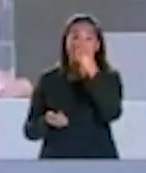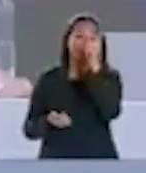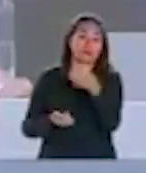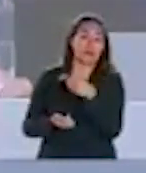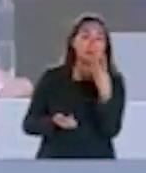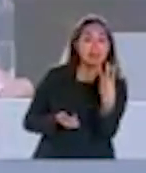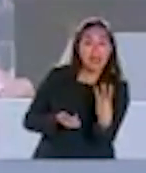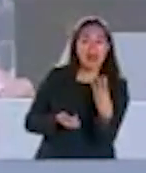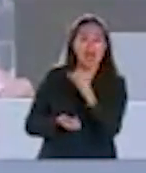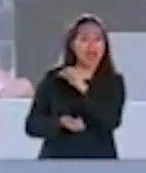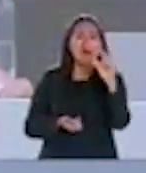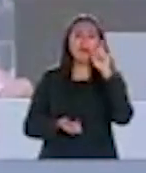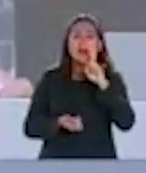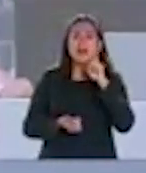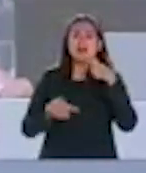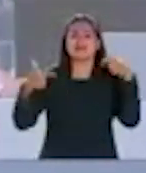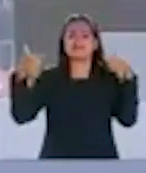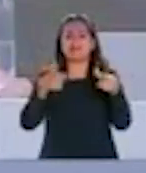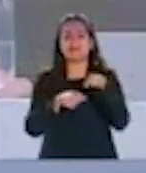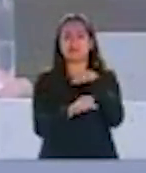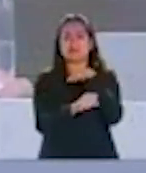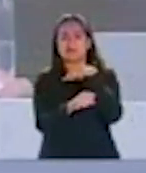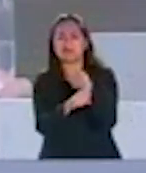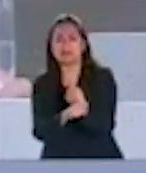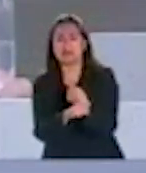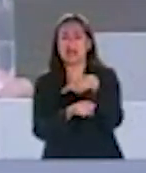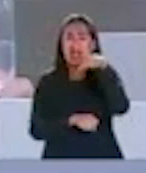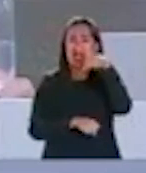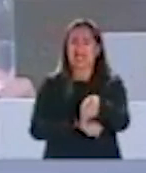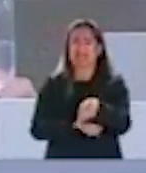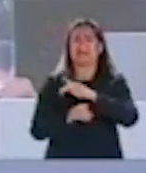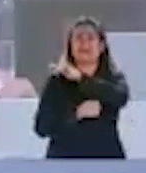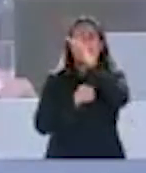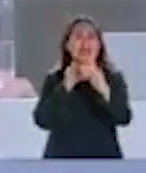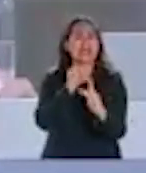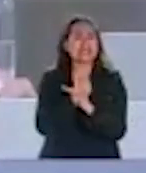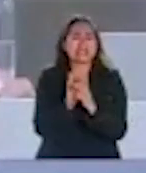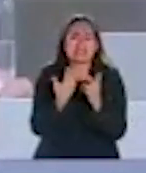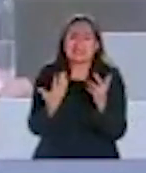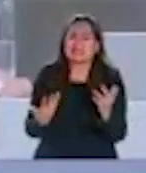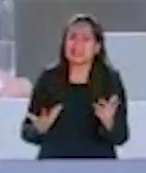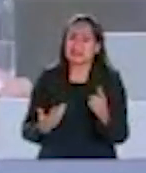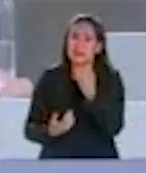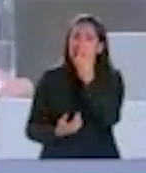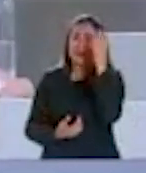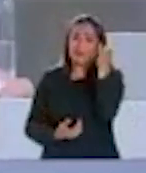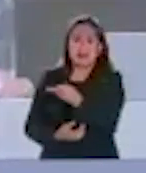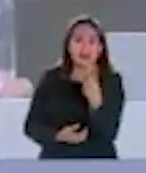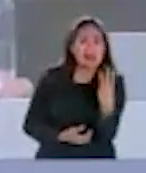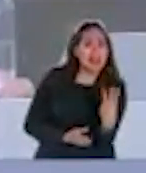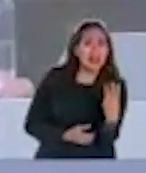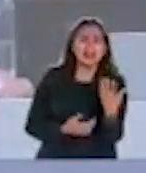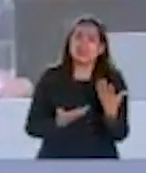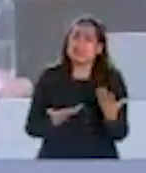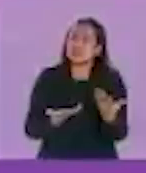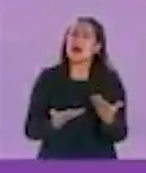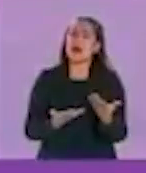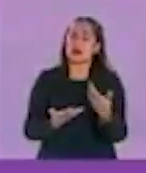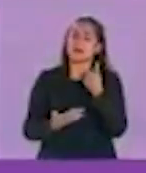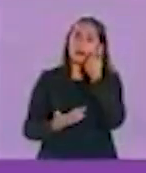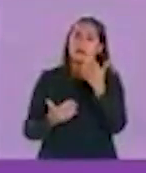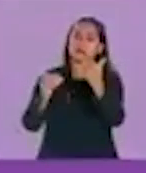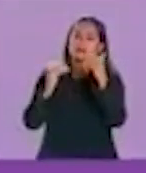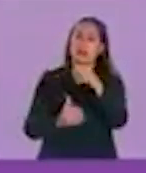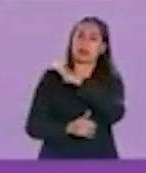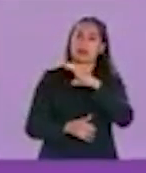en el camino en nuestro país en nuestro país un tercio ahora sí candidato rodríguez calderón adelante